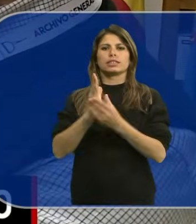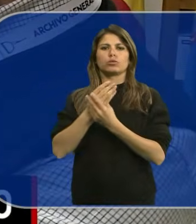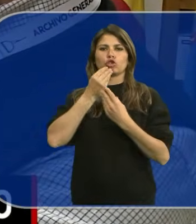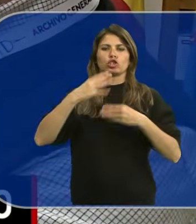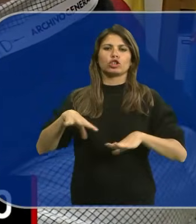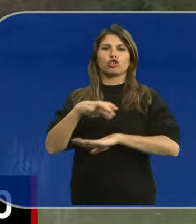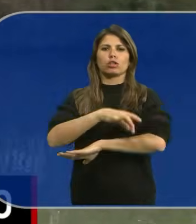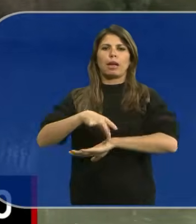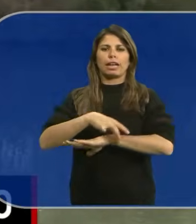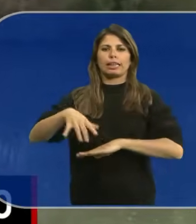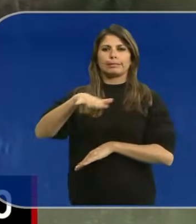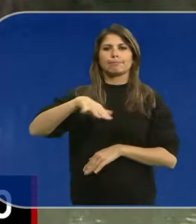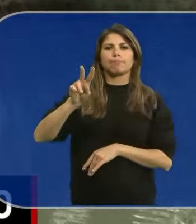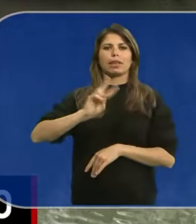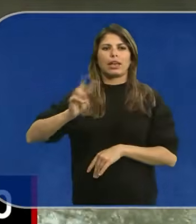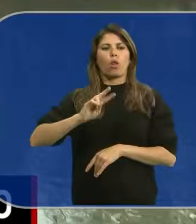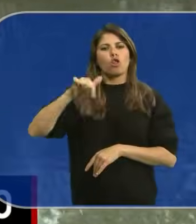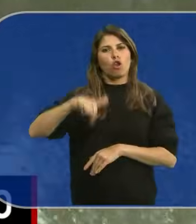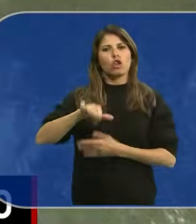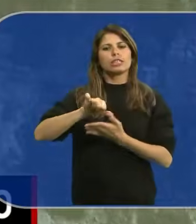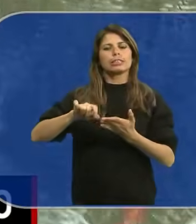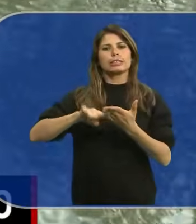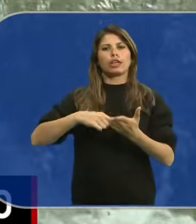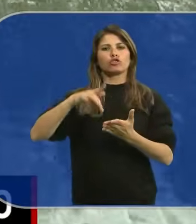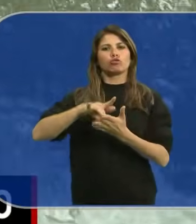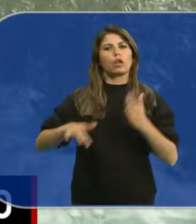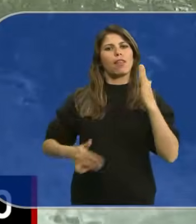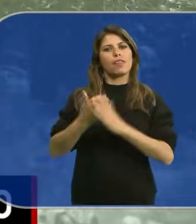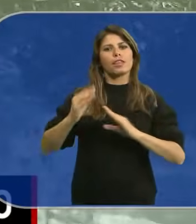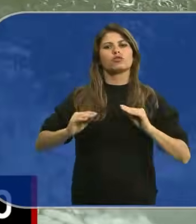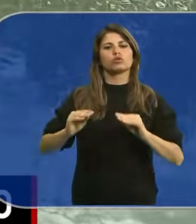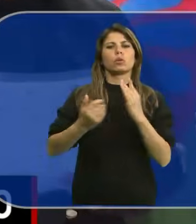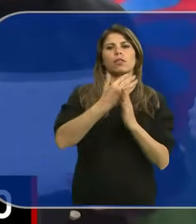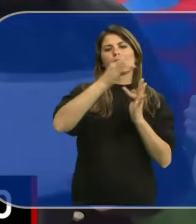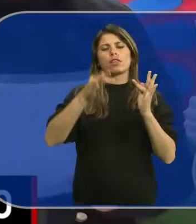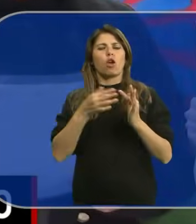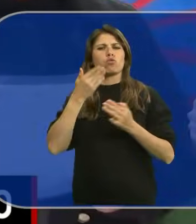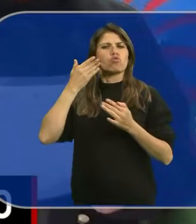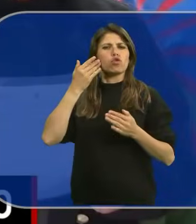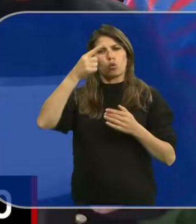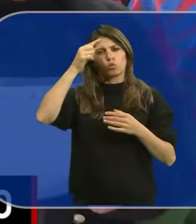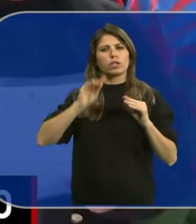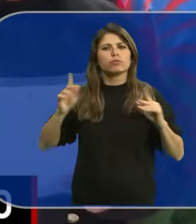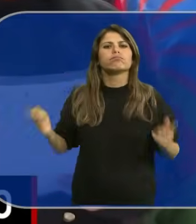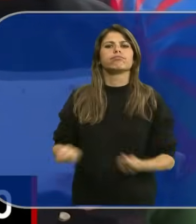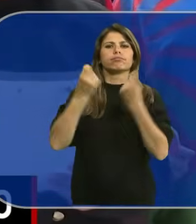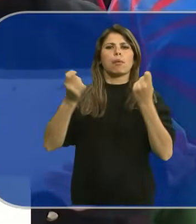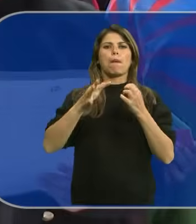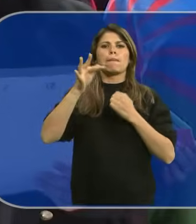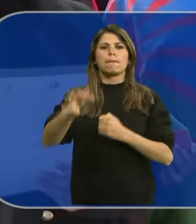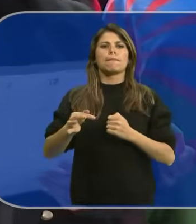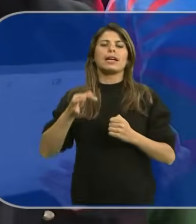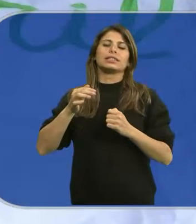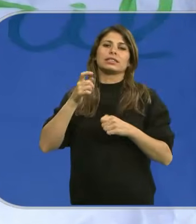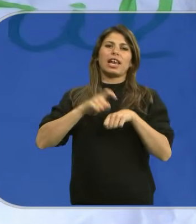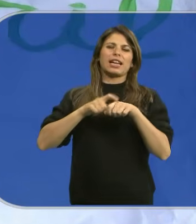Simancas, en Valladolid. Hoy precisamente los gitanos celebran su día, una jornada de orgullo, de promoción de su cultura y de lucha contra el racismo y